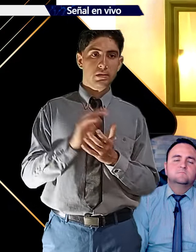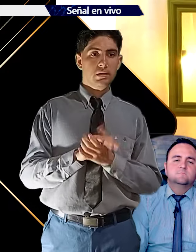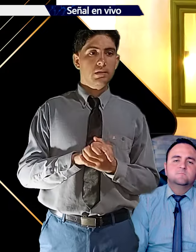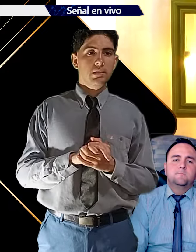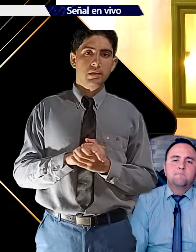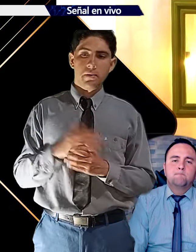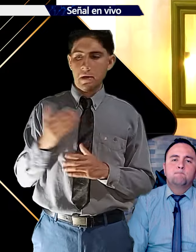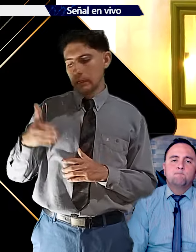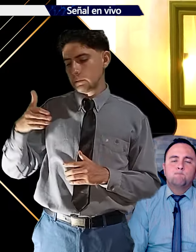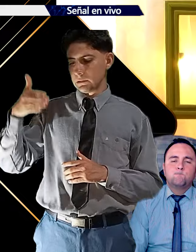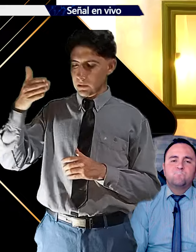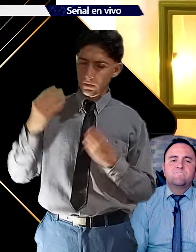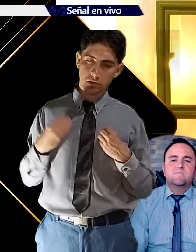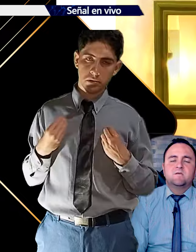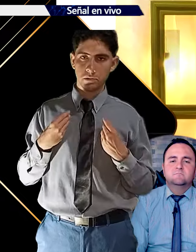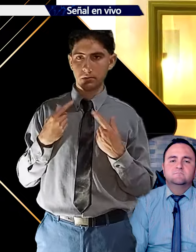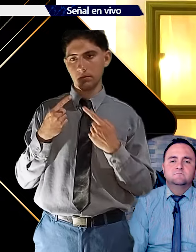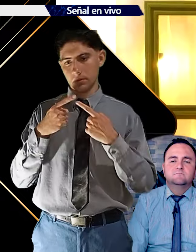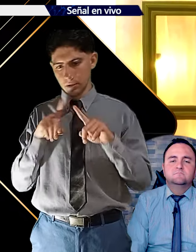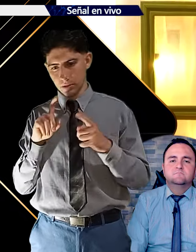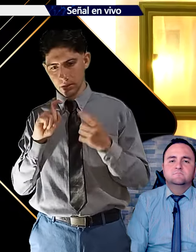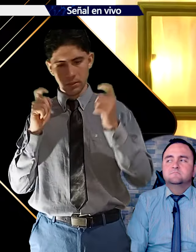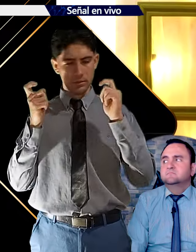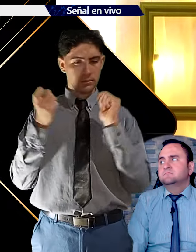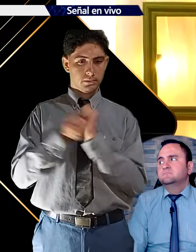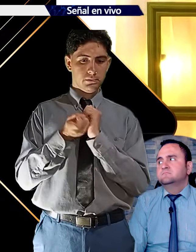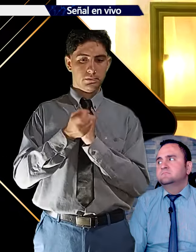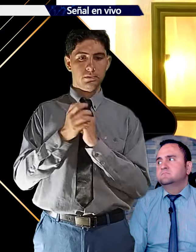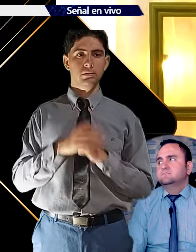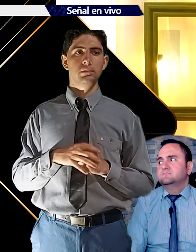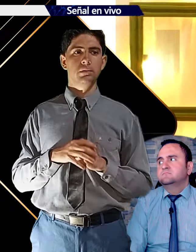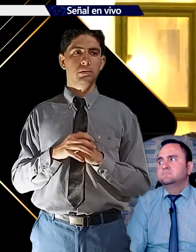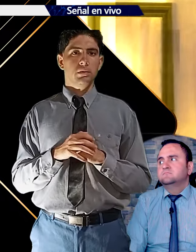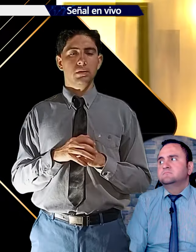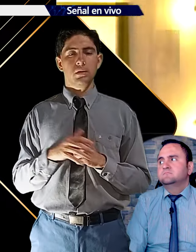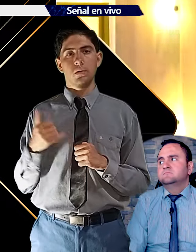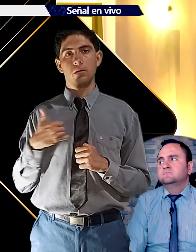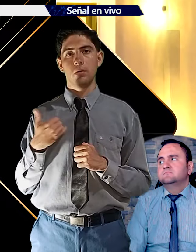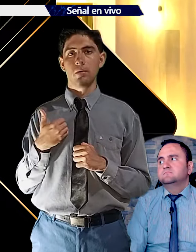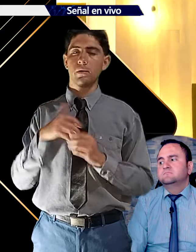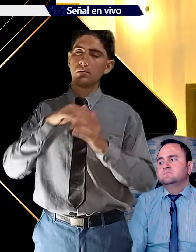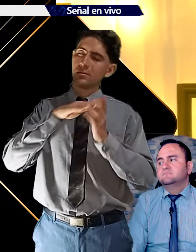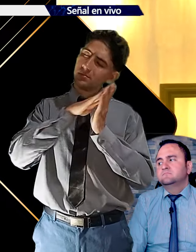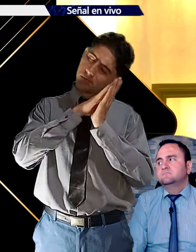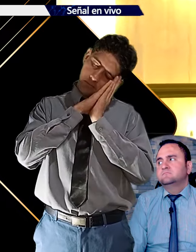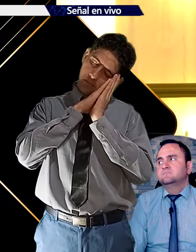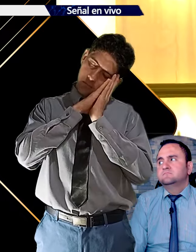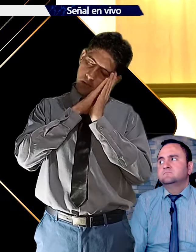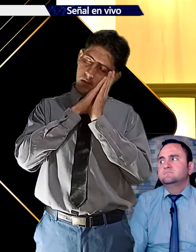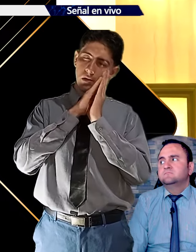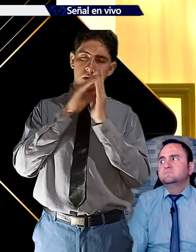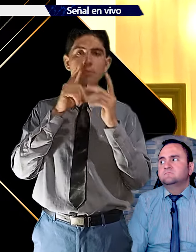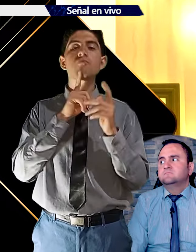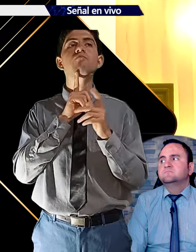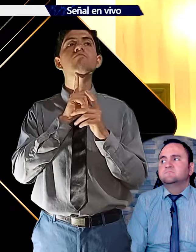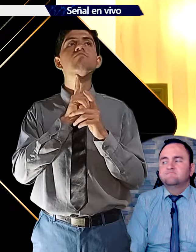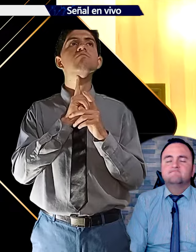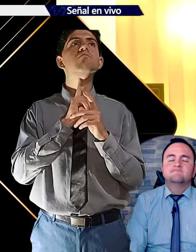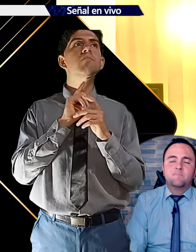Está el desarrollo hormonal, está ese desarrollo sexual, sentimental, las emociones. Los adolescentes les fascina